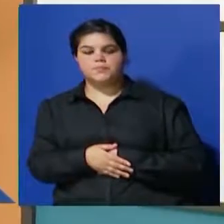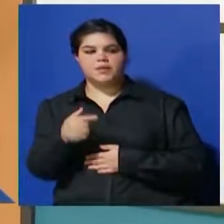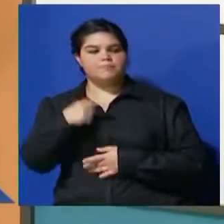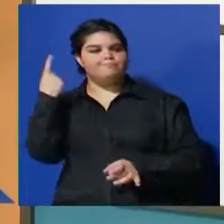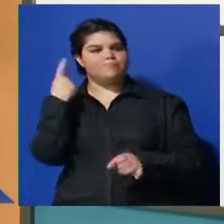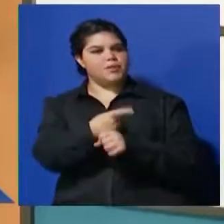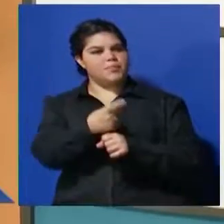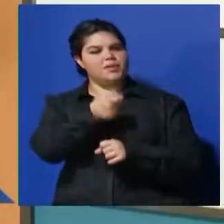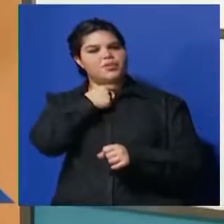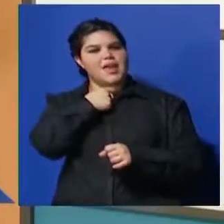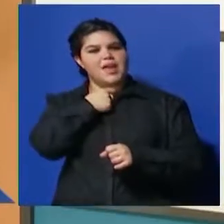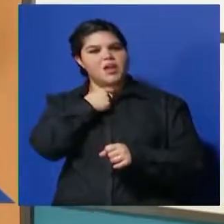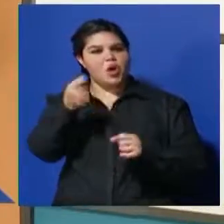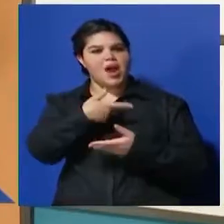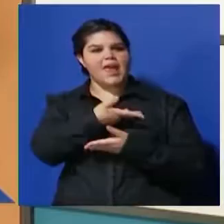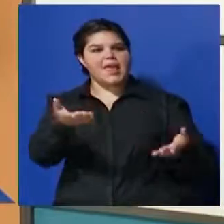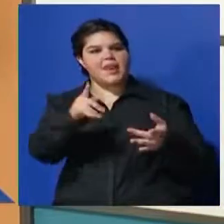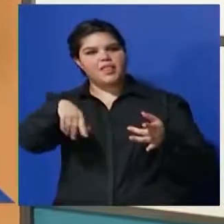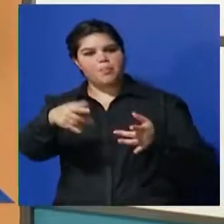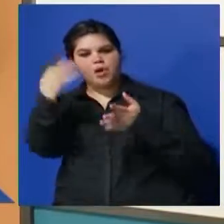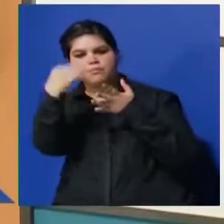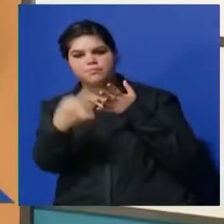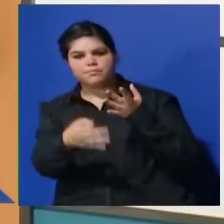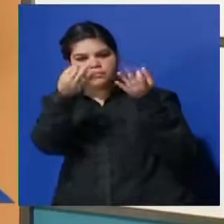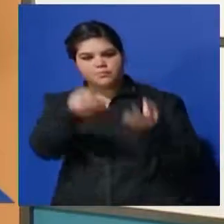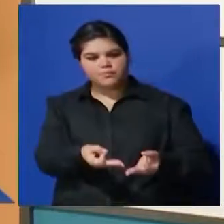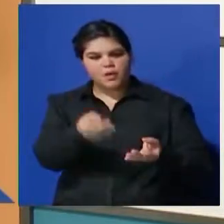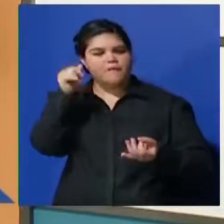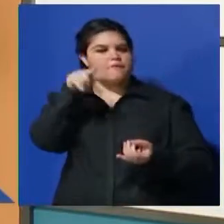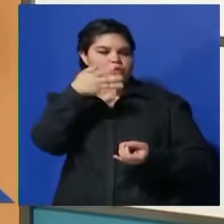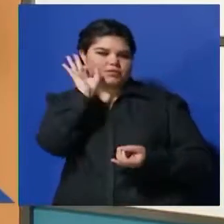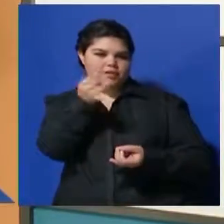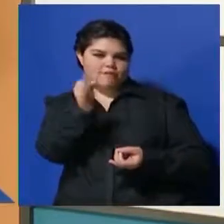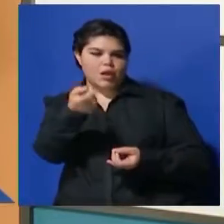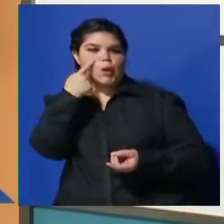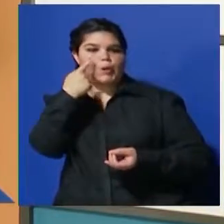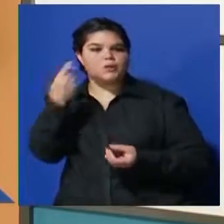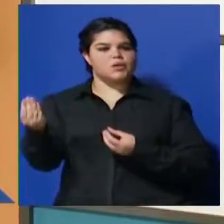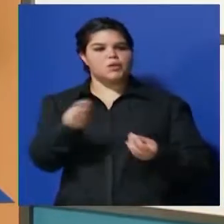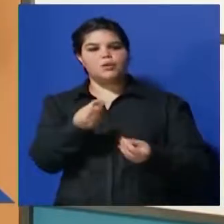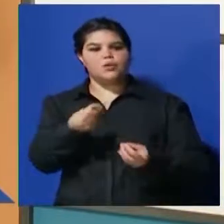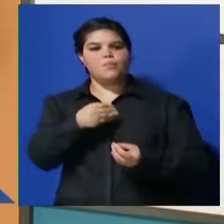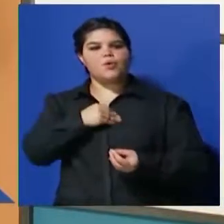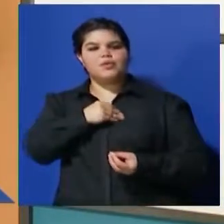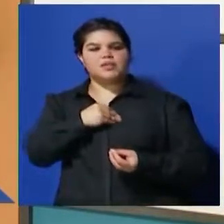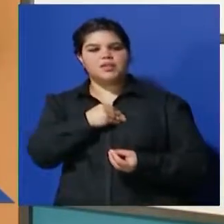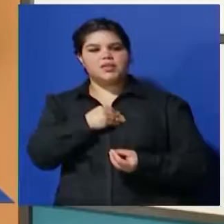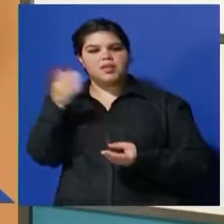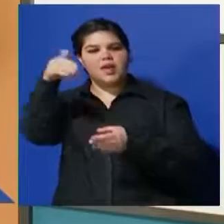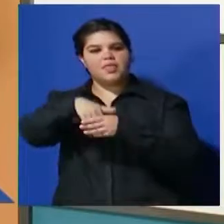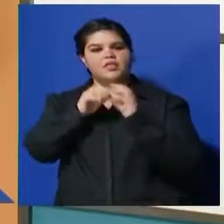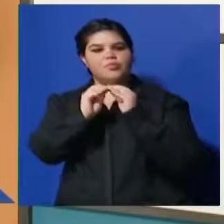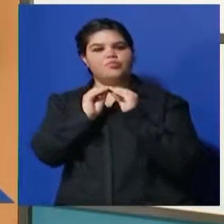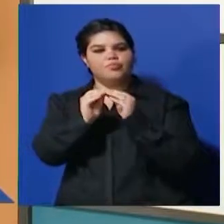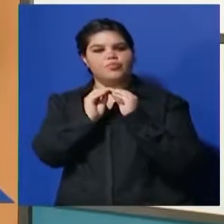de lo general a lo particular. Como muy involucrada en estos temas, te pregunto qué sensaciones y qué han discutido internamente ustedes